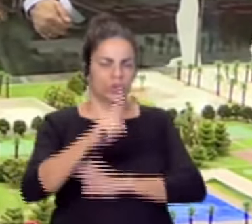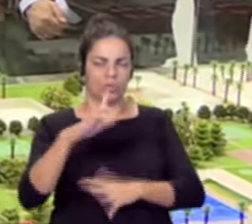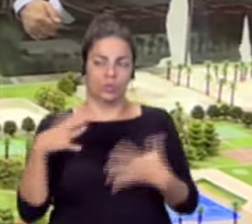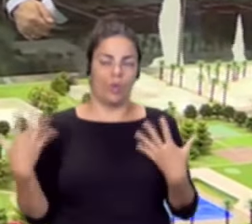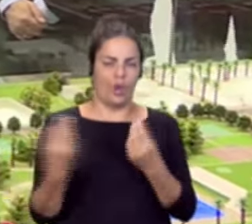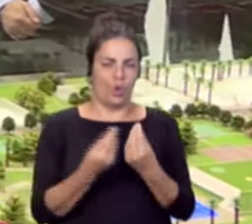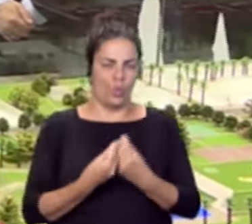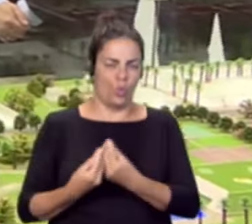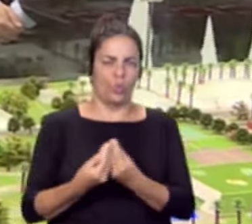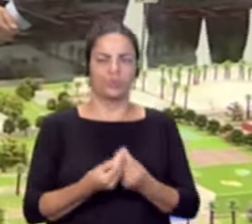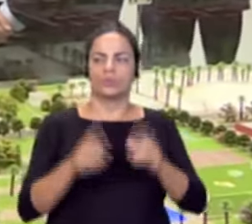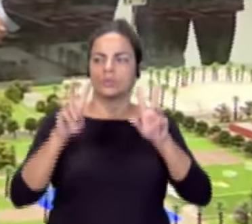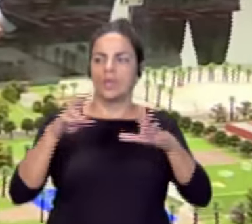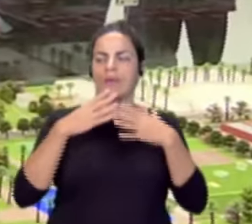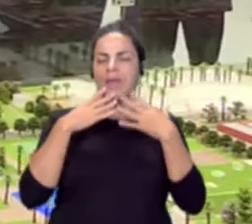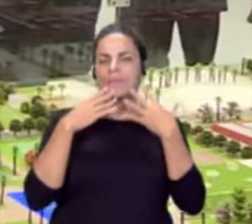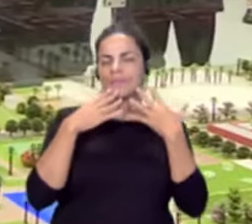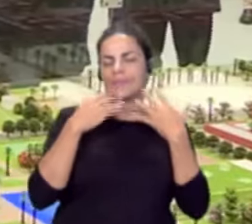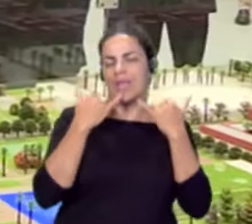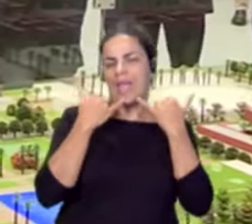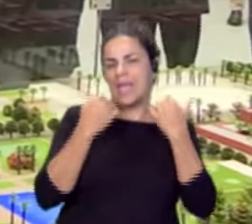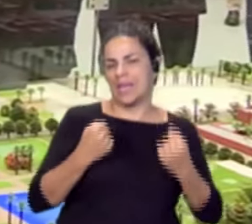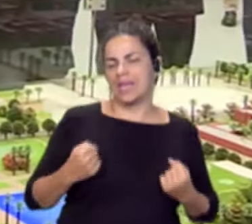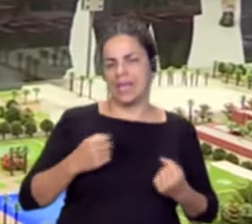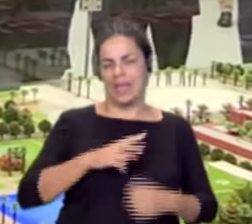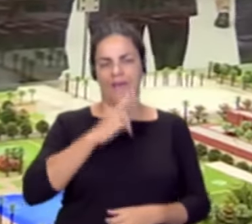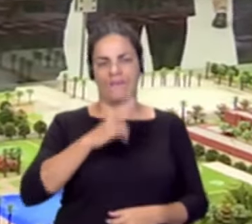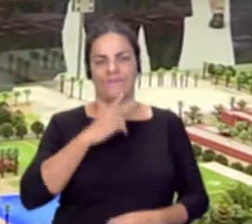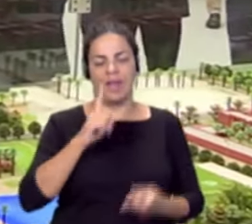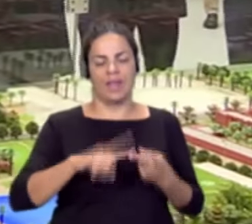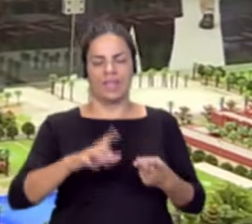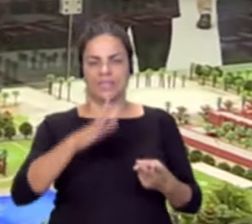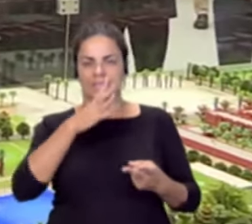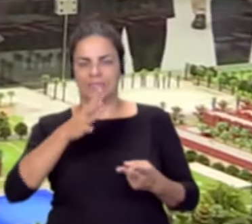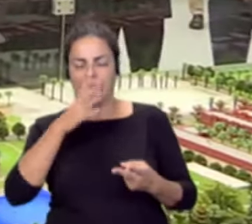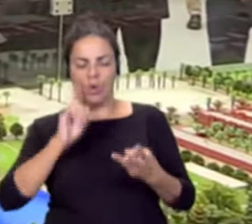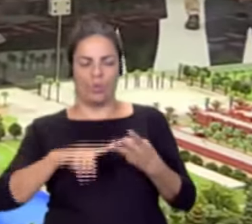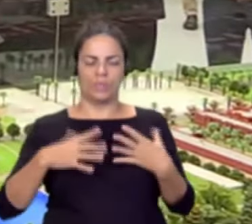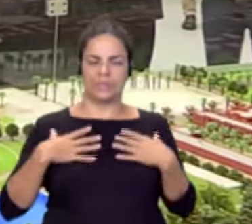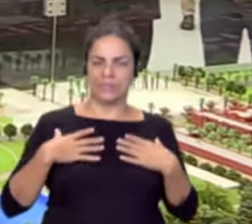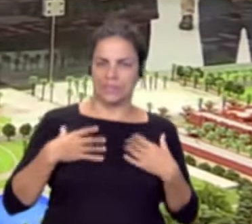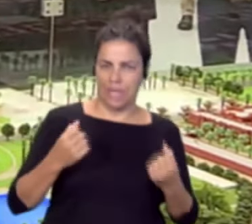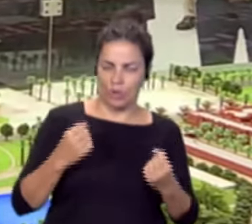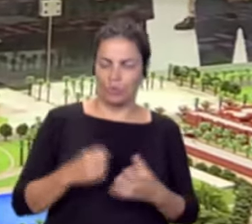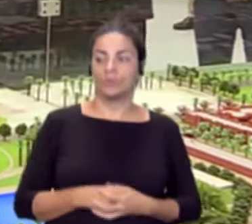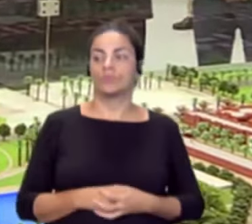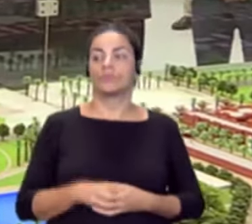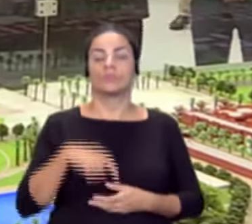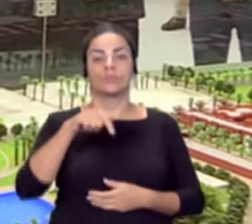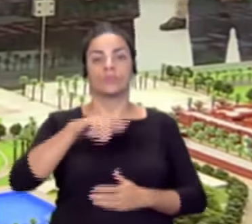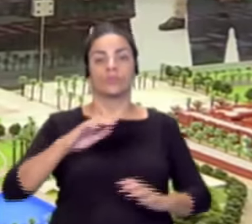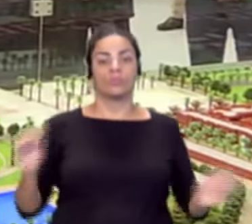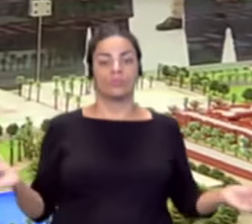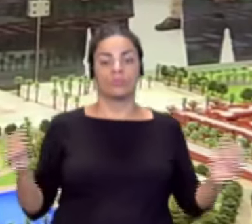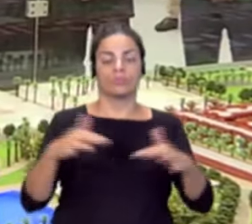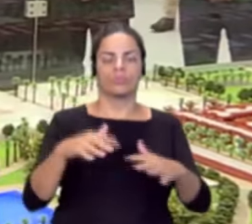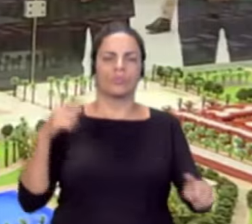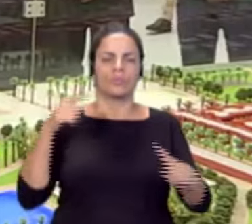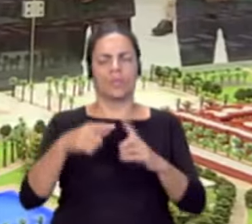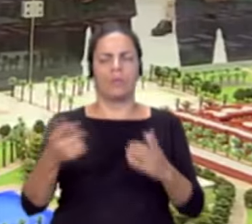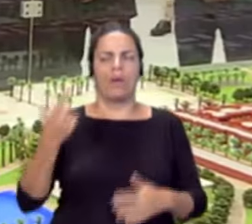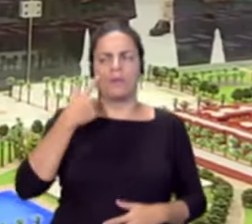de energías verdes, también de agua y de salud. Un encuentro en el que se centran las oportunidades de colaboración